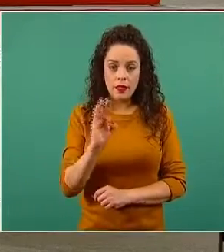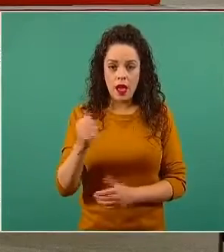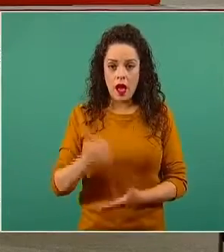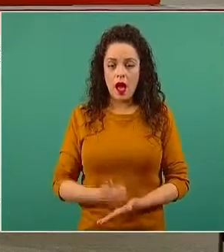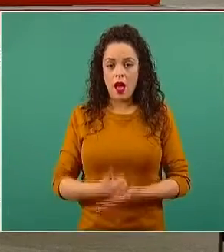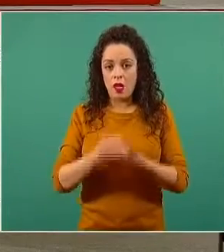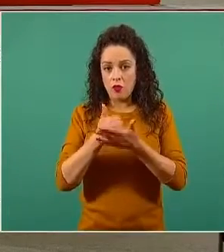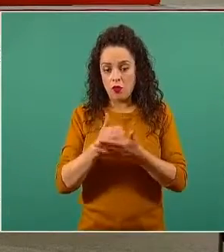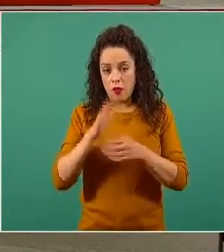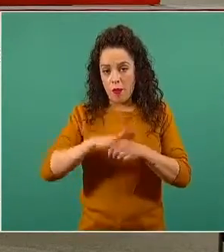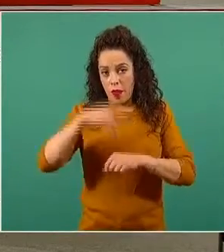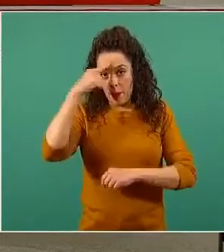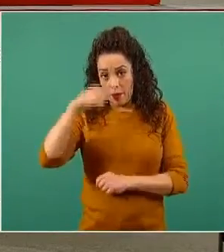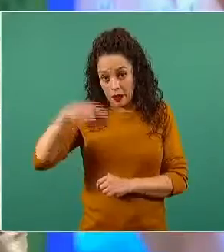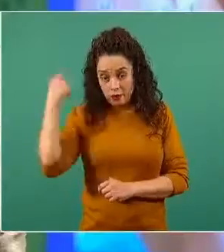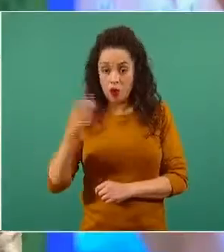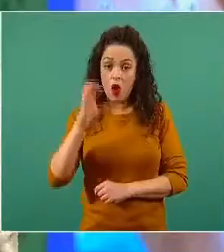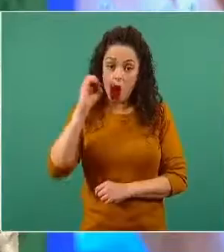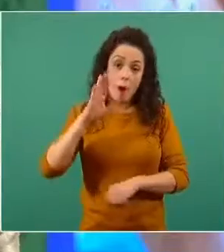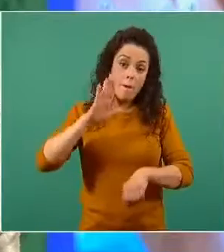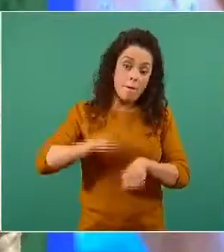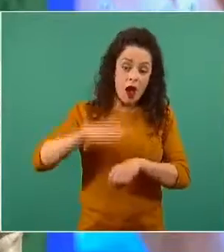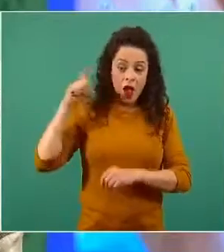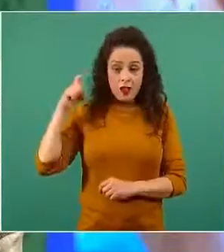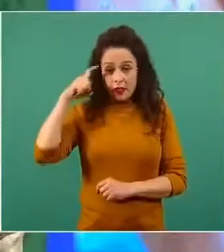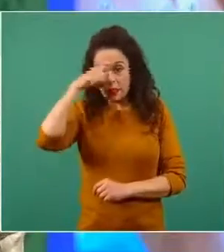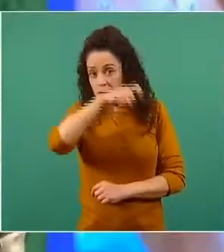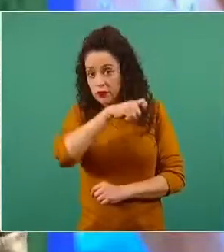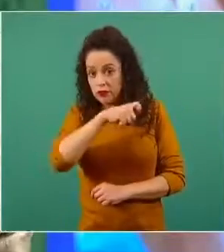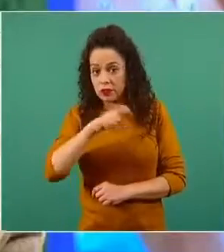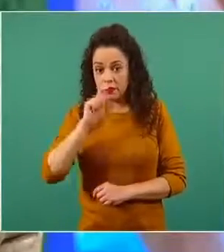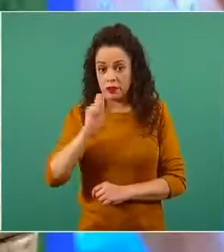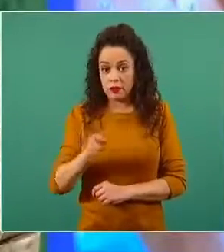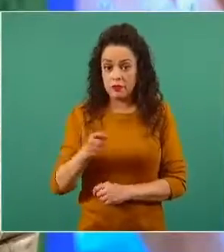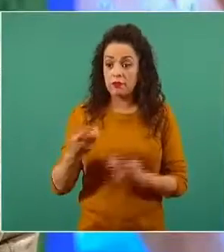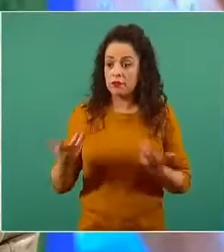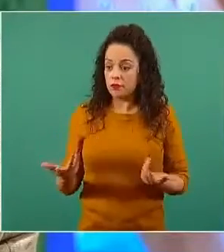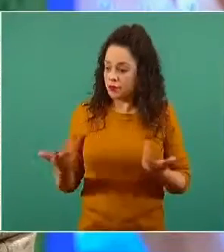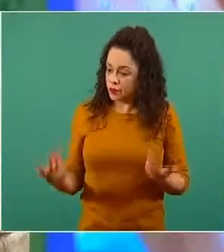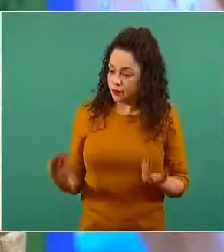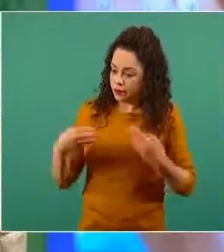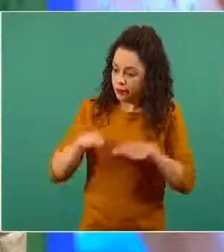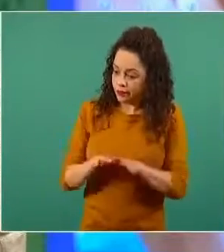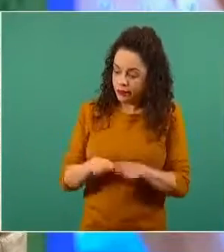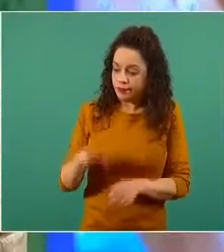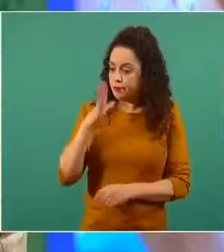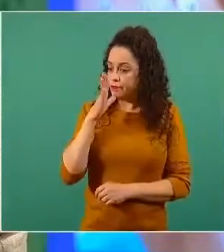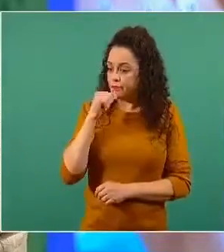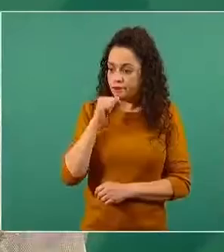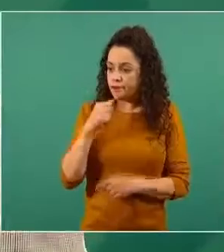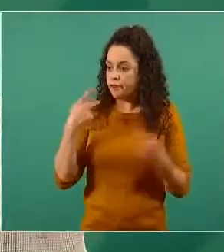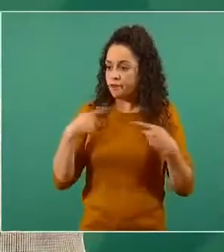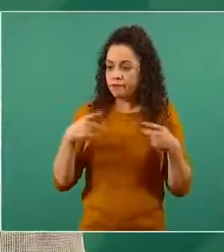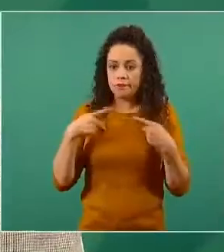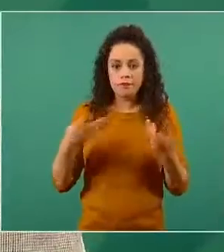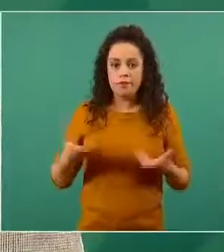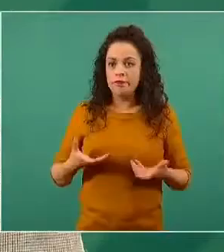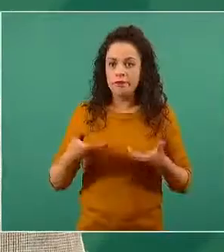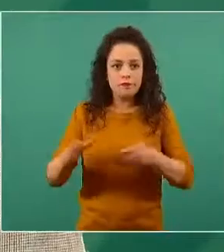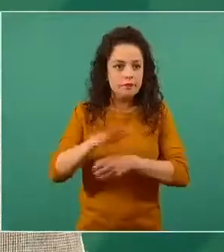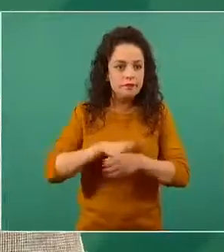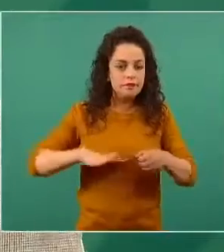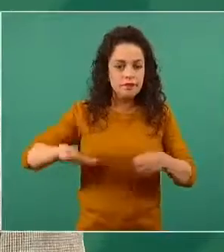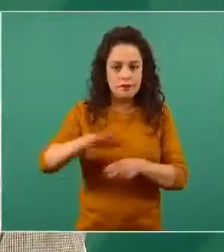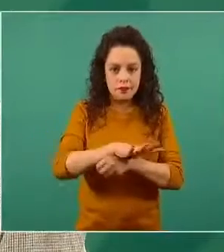facilitar o dificultar el cerrar la actividad social son diferentes. En este caso, en una